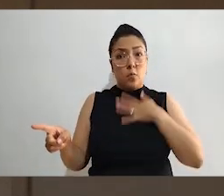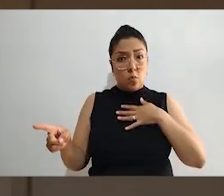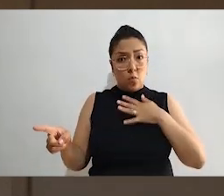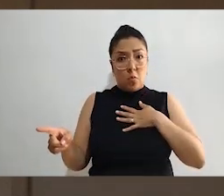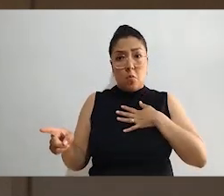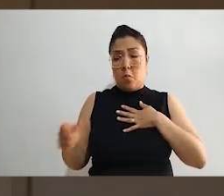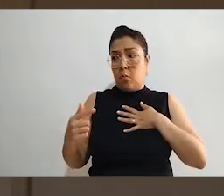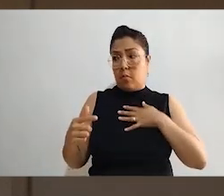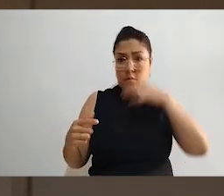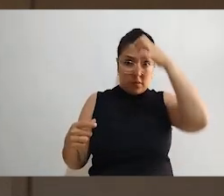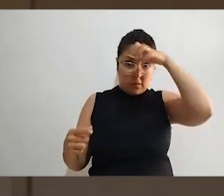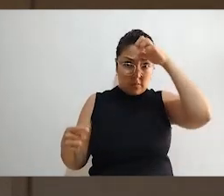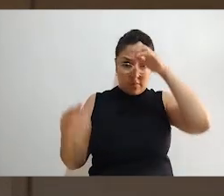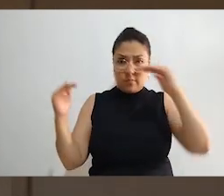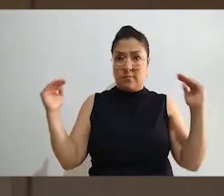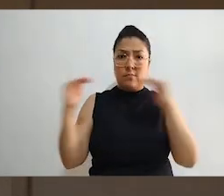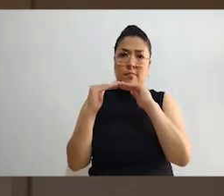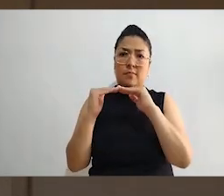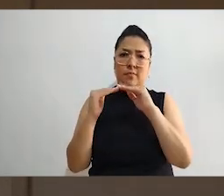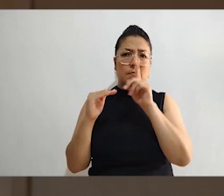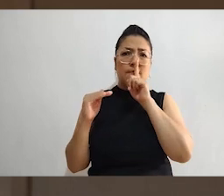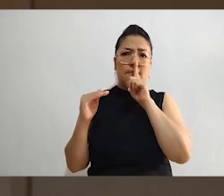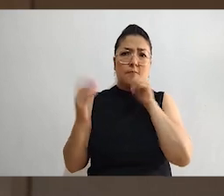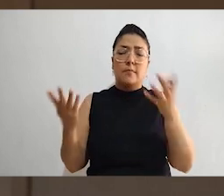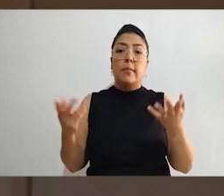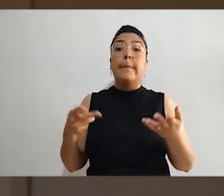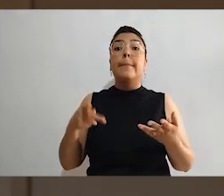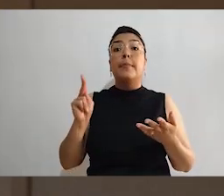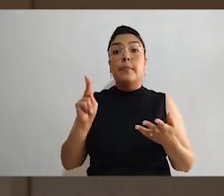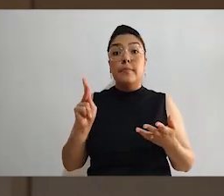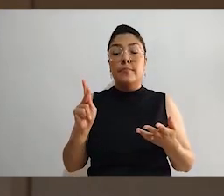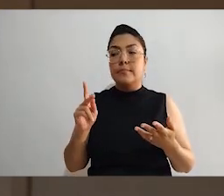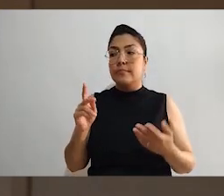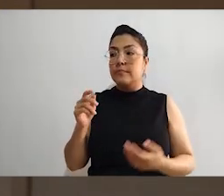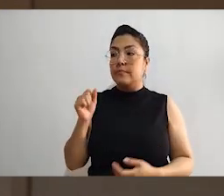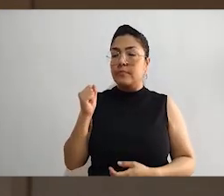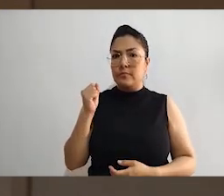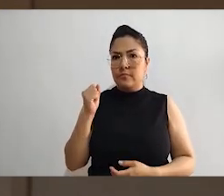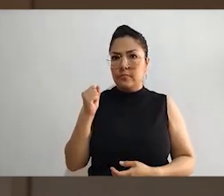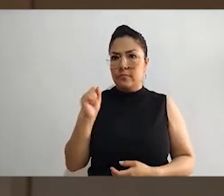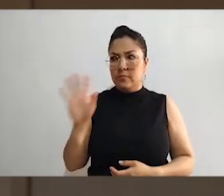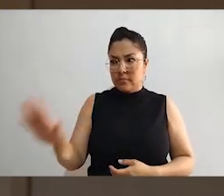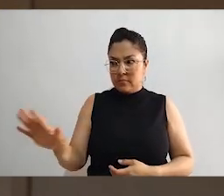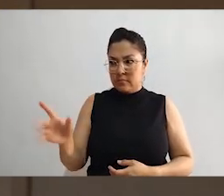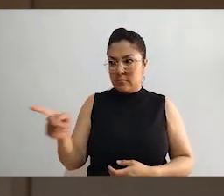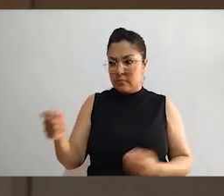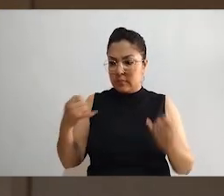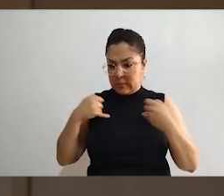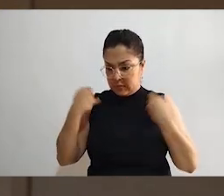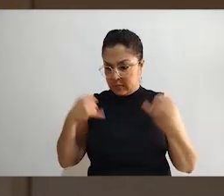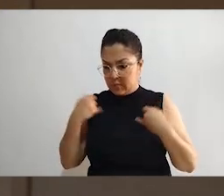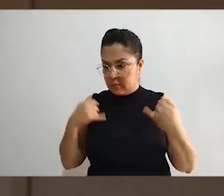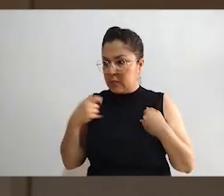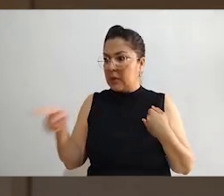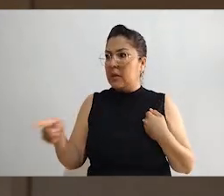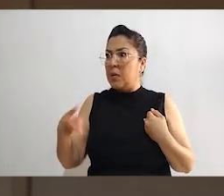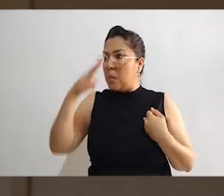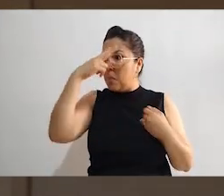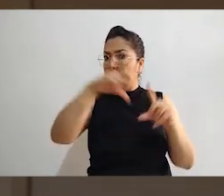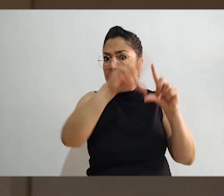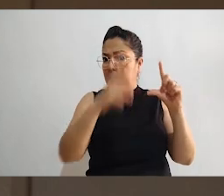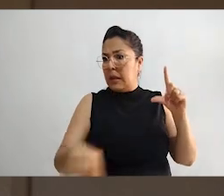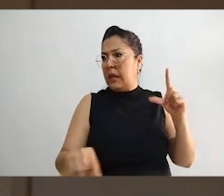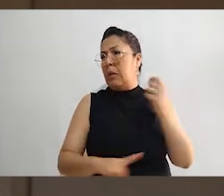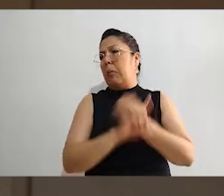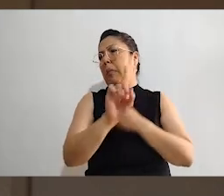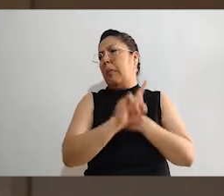nos ganan. Pero no pidamos que un joven resuelva los problemas del país, claro, que tienen